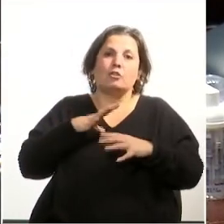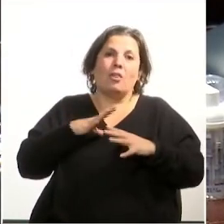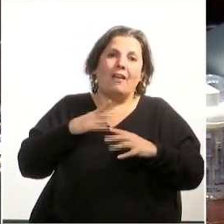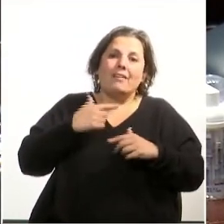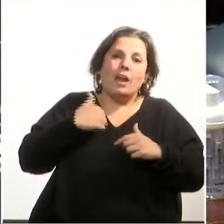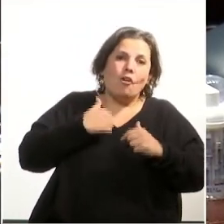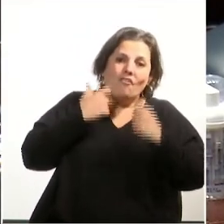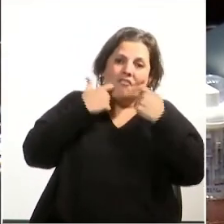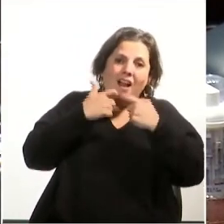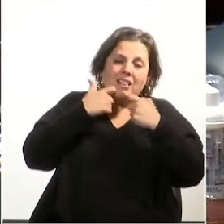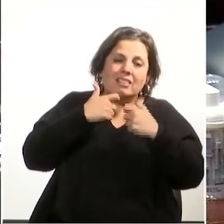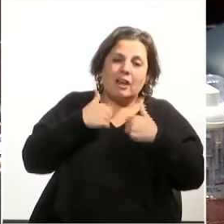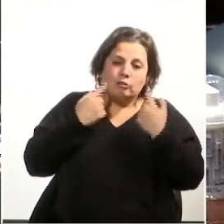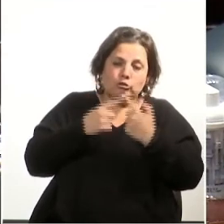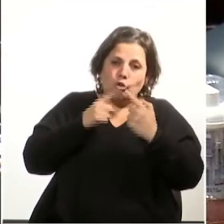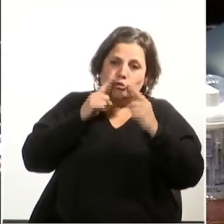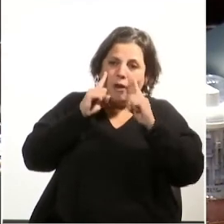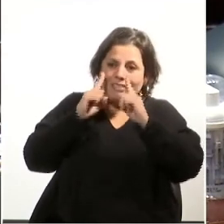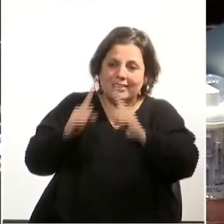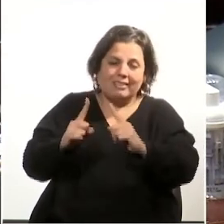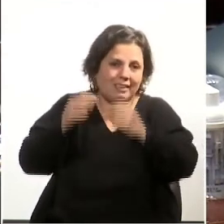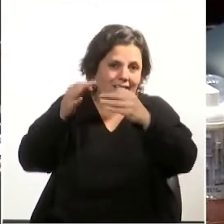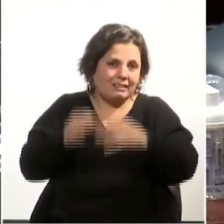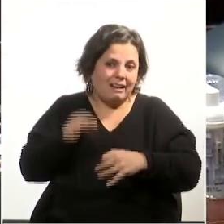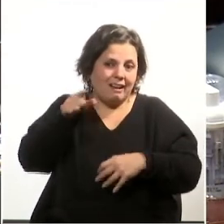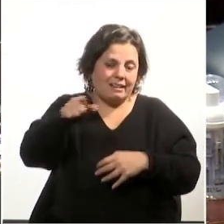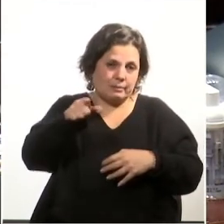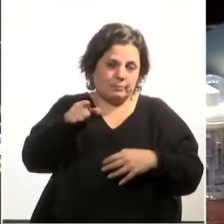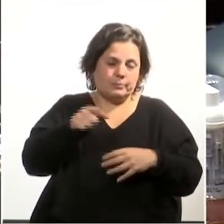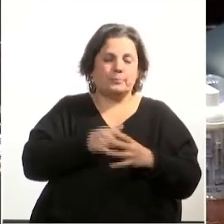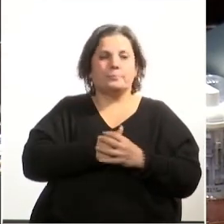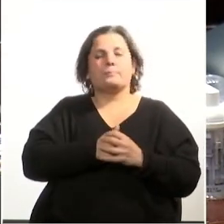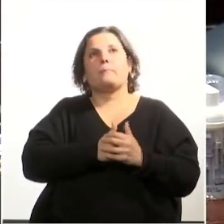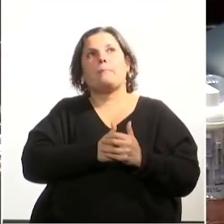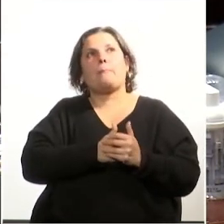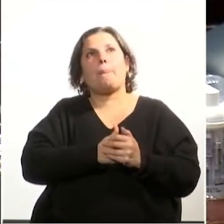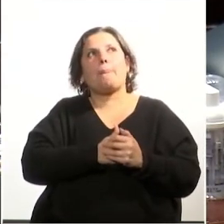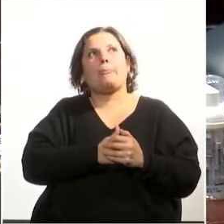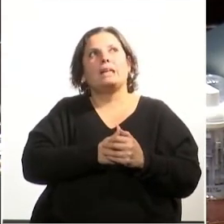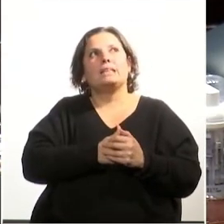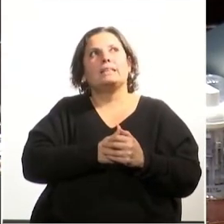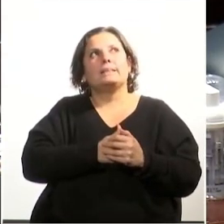hemos prestado la debida atención.